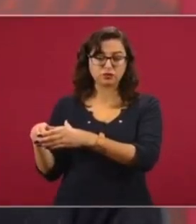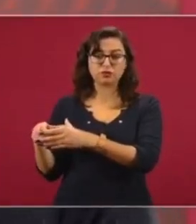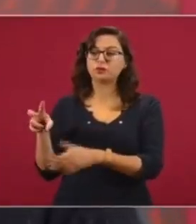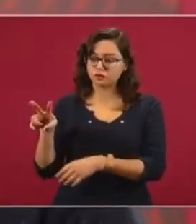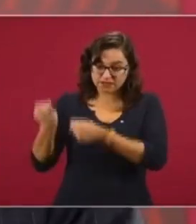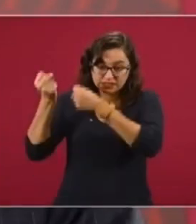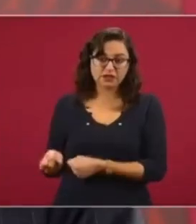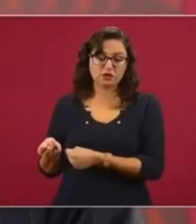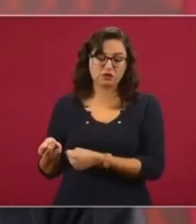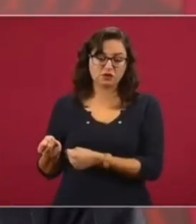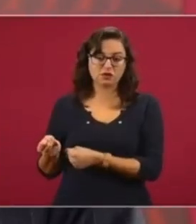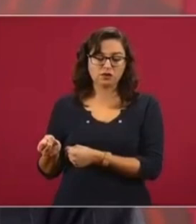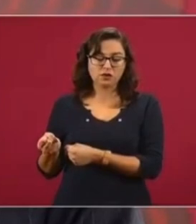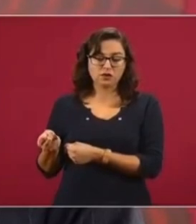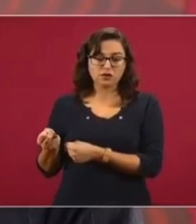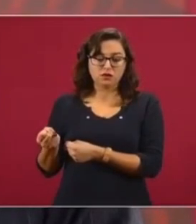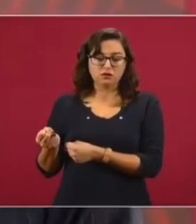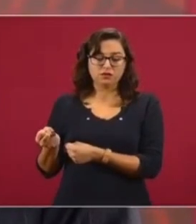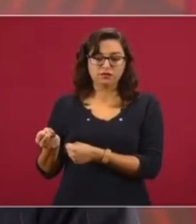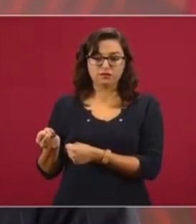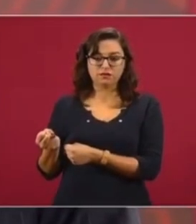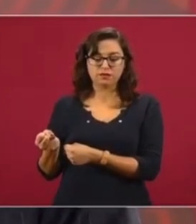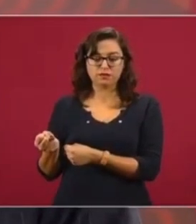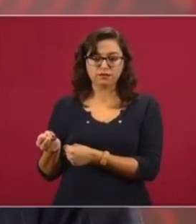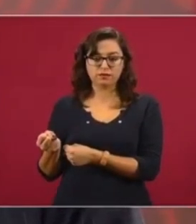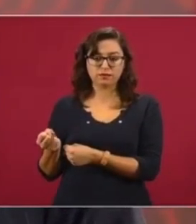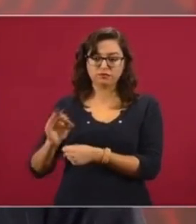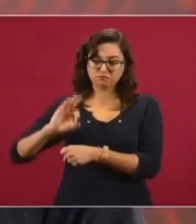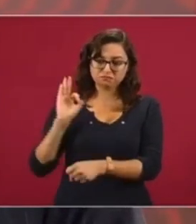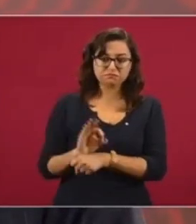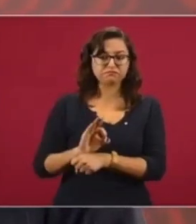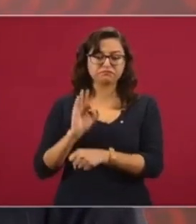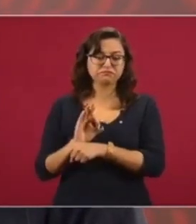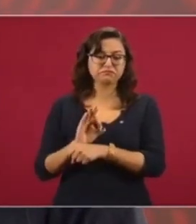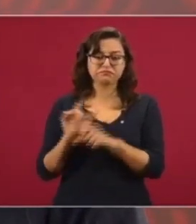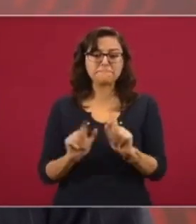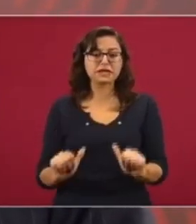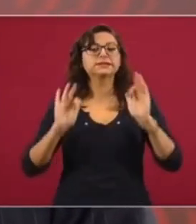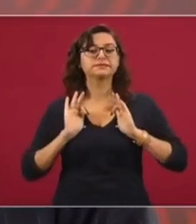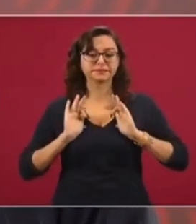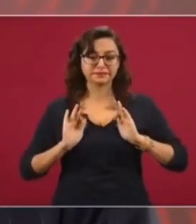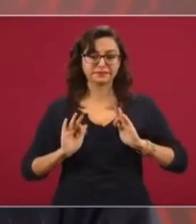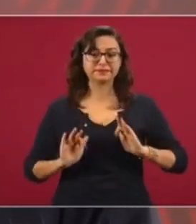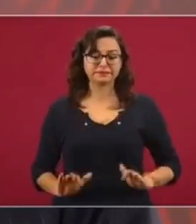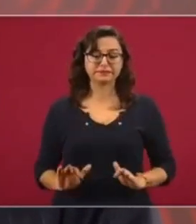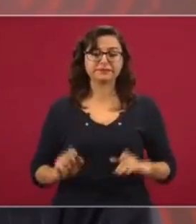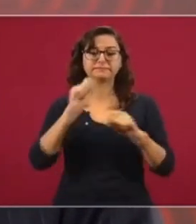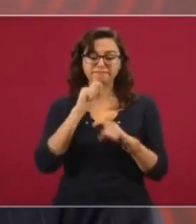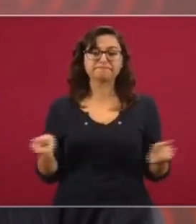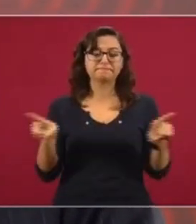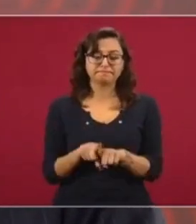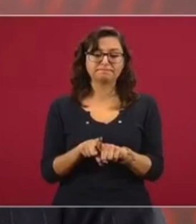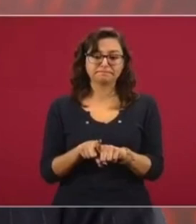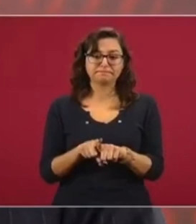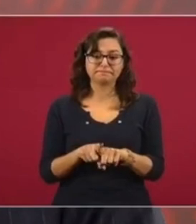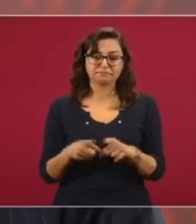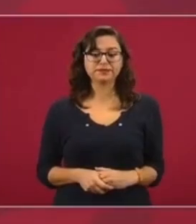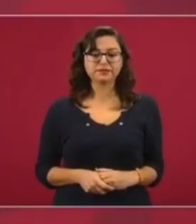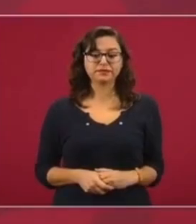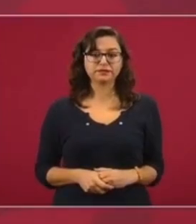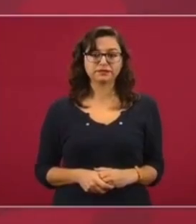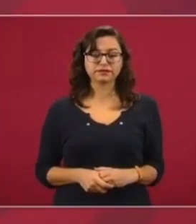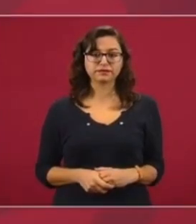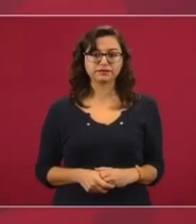una garantía para mantener la paz, la tranquilidad en el país y para la defensa de nuestra